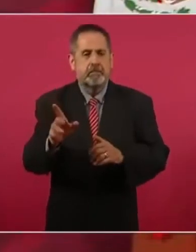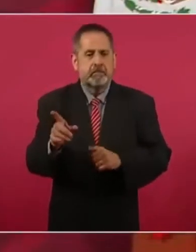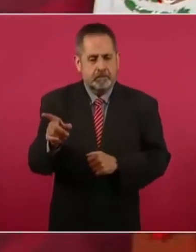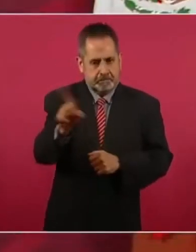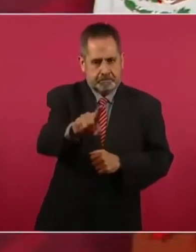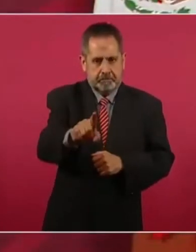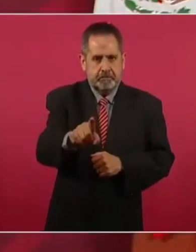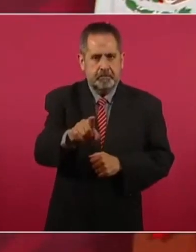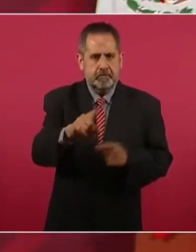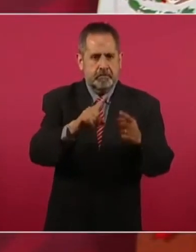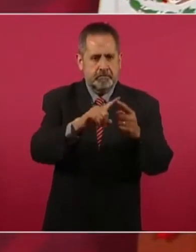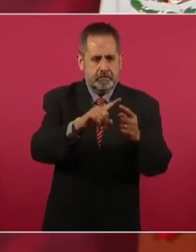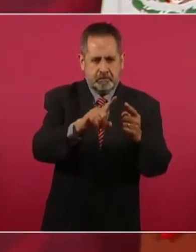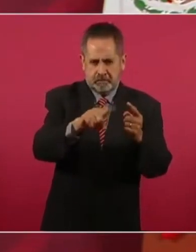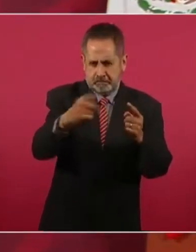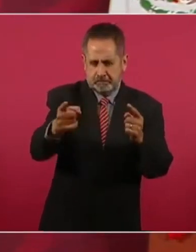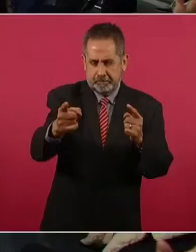A ver, este tema.